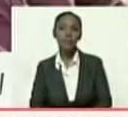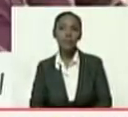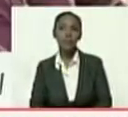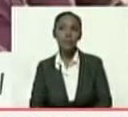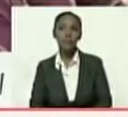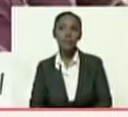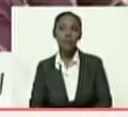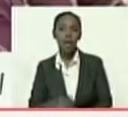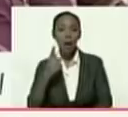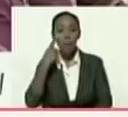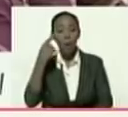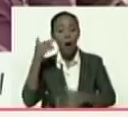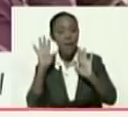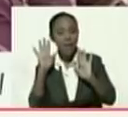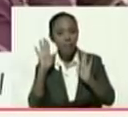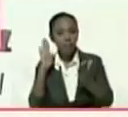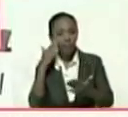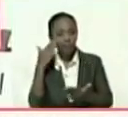Vamos a ver qué pasa.